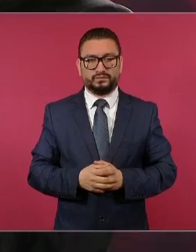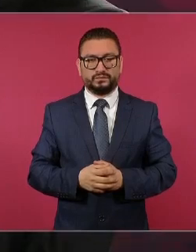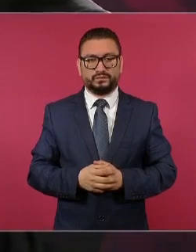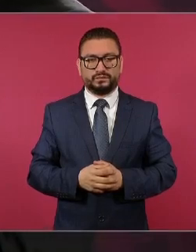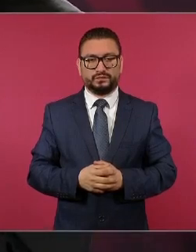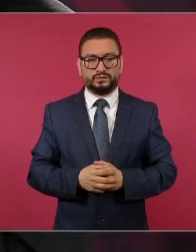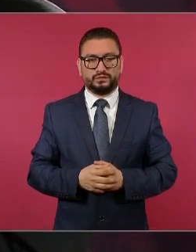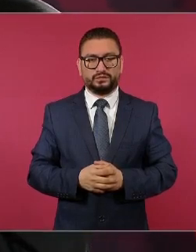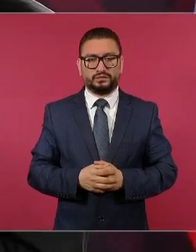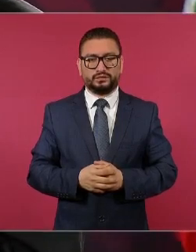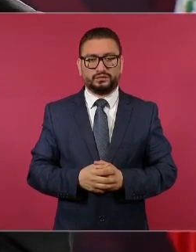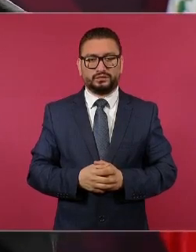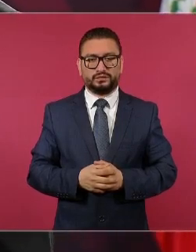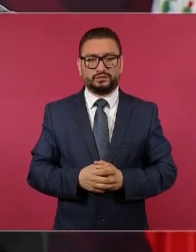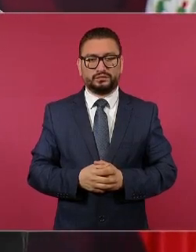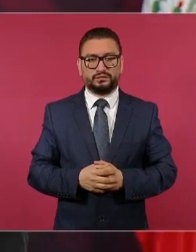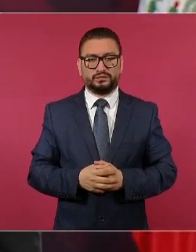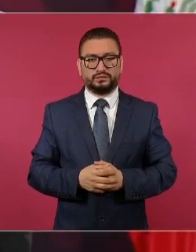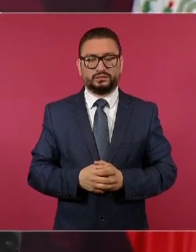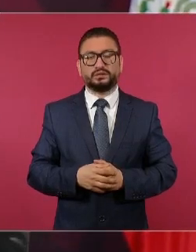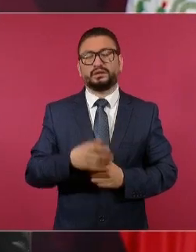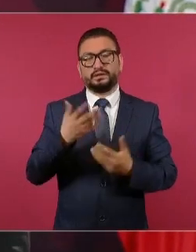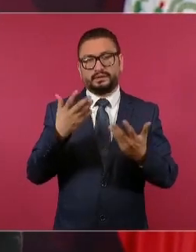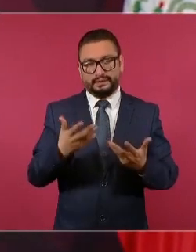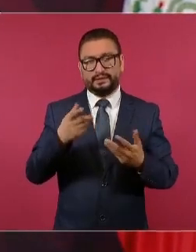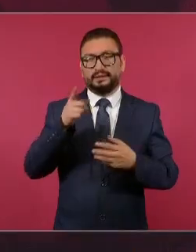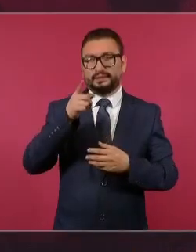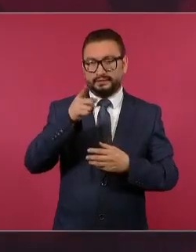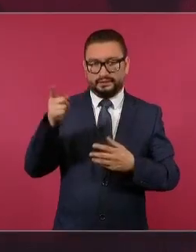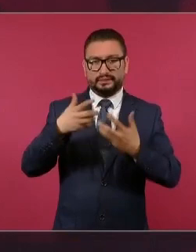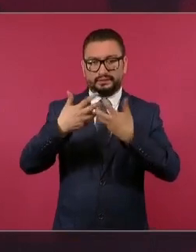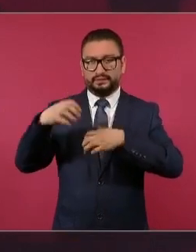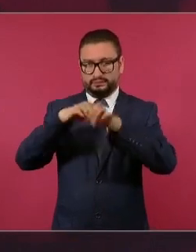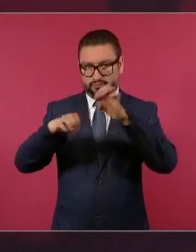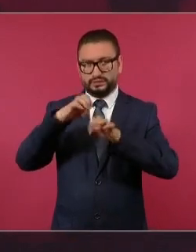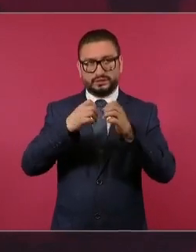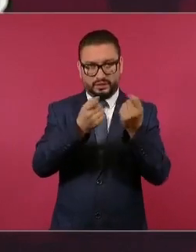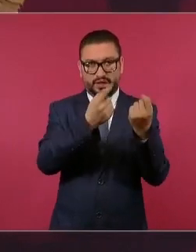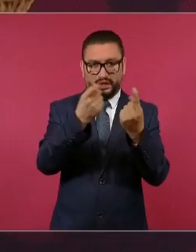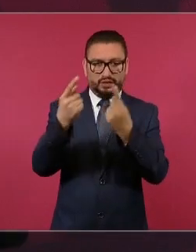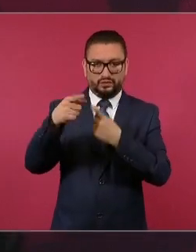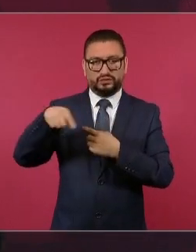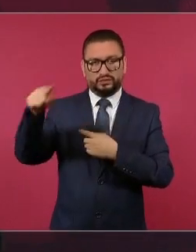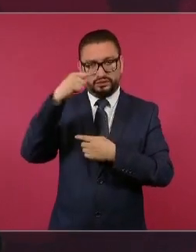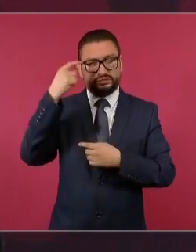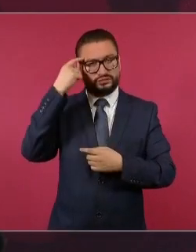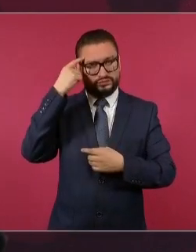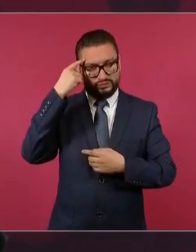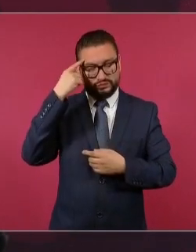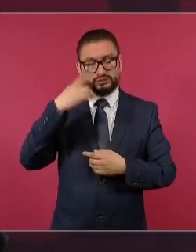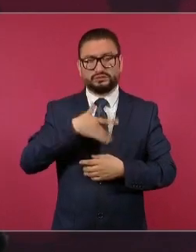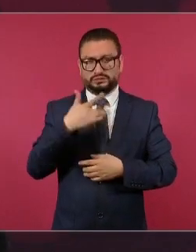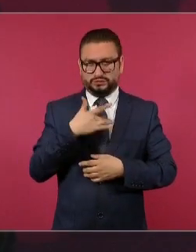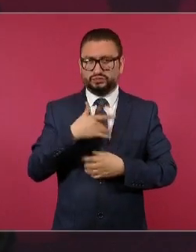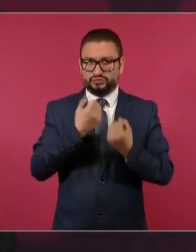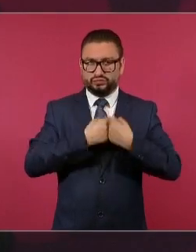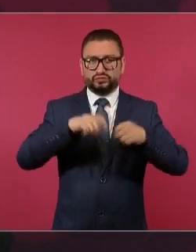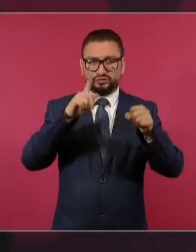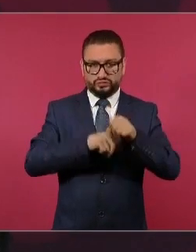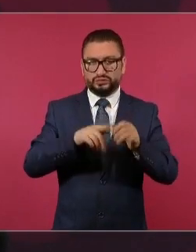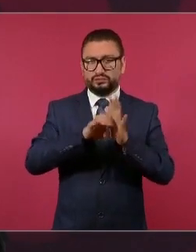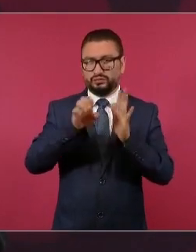cuando de esos empresarios, que afortunadamente los hay, que tienen dimensión social, como